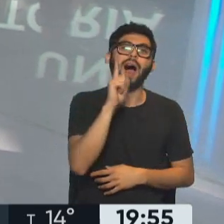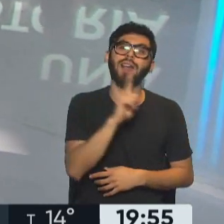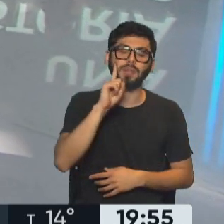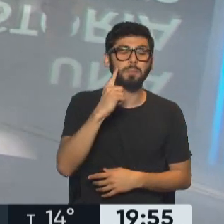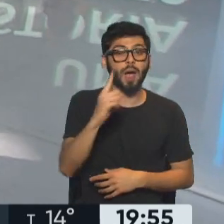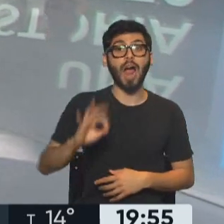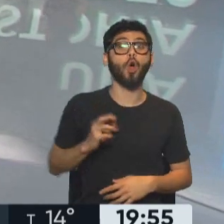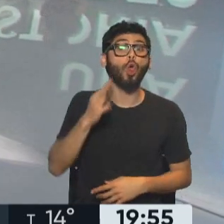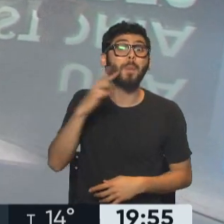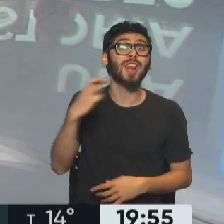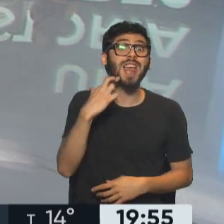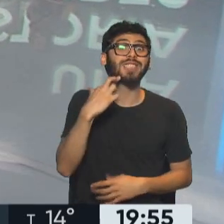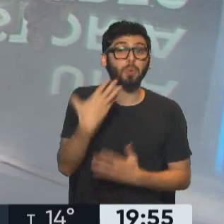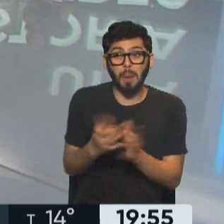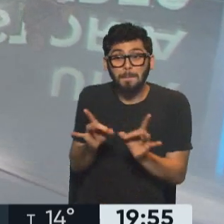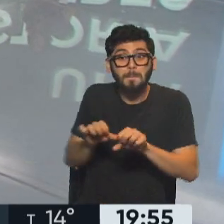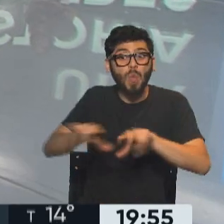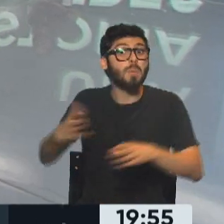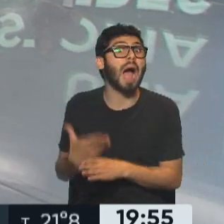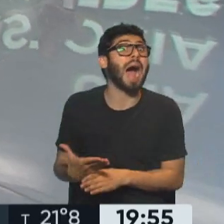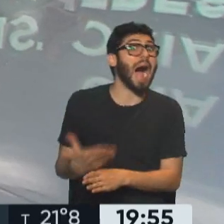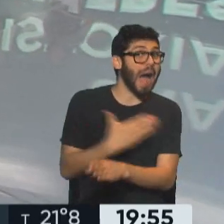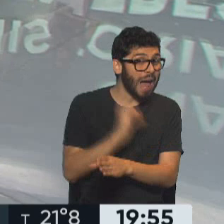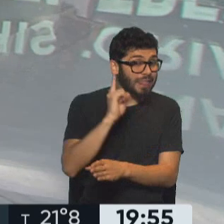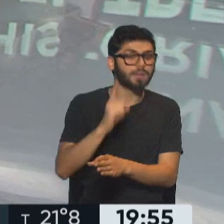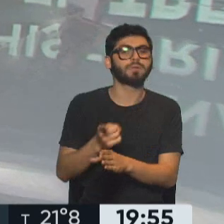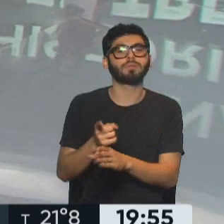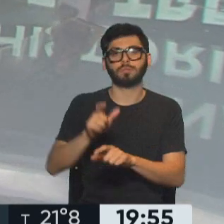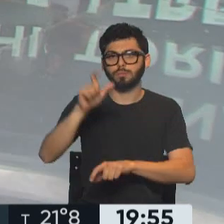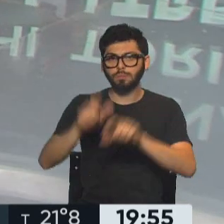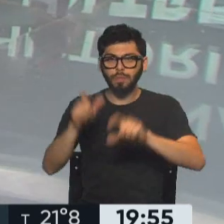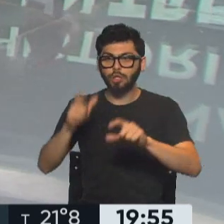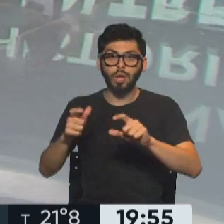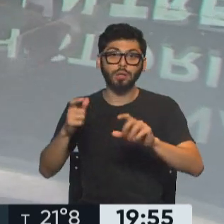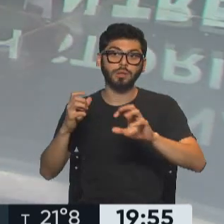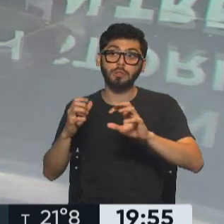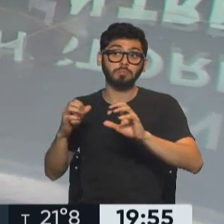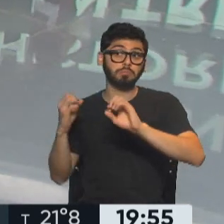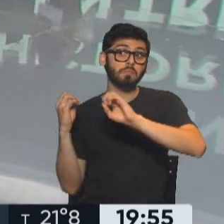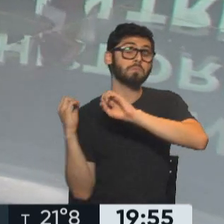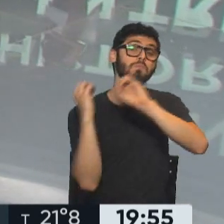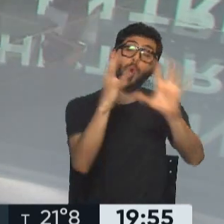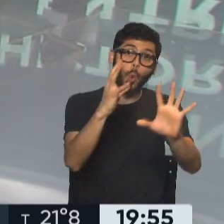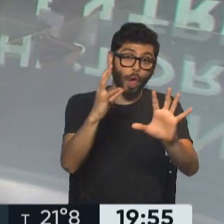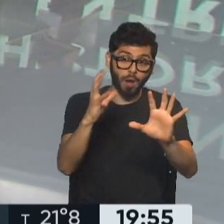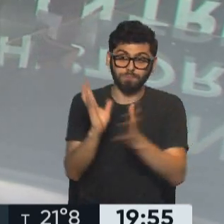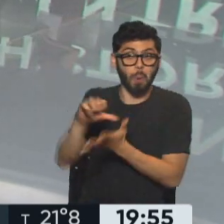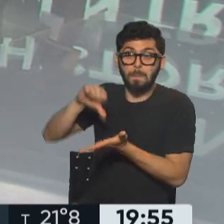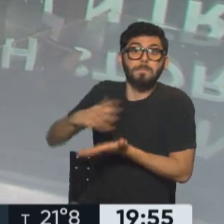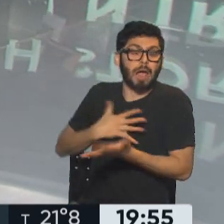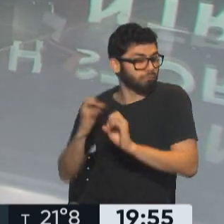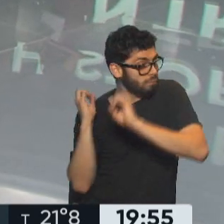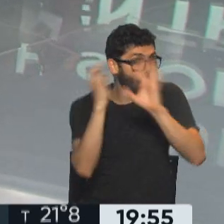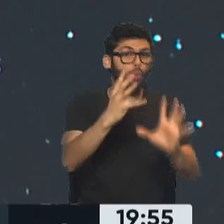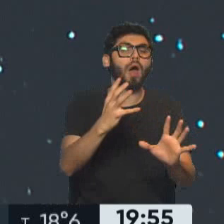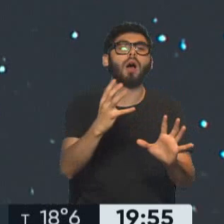2019, incluso previo a la pandemia, la cantidad de haitianos que salieron del país, que emigraron de su país. Estamos hablando